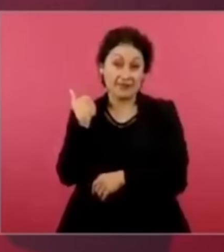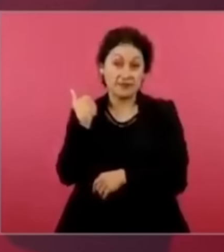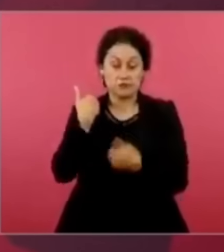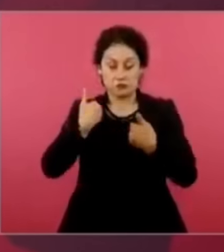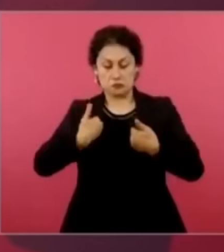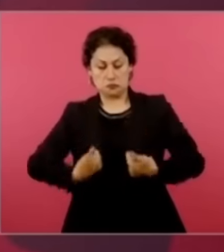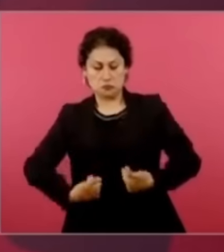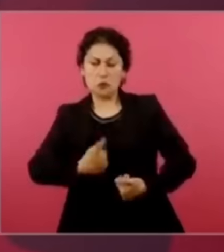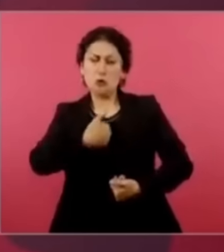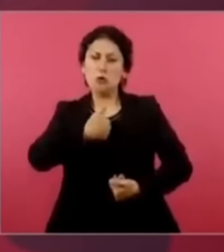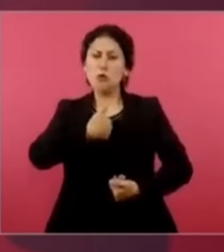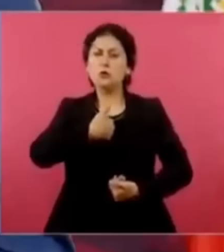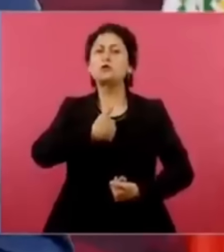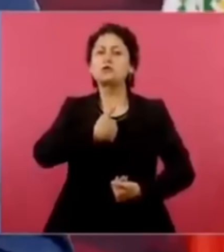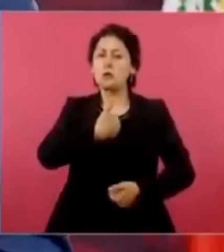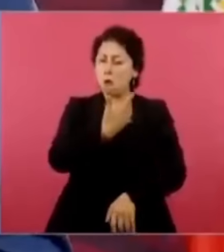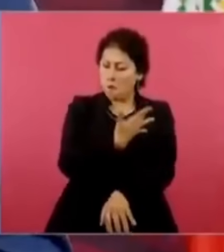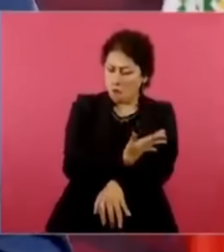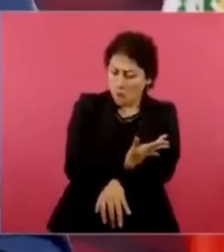deslenguado,